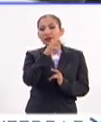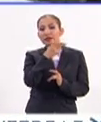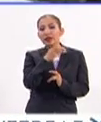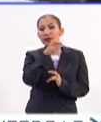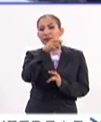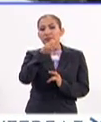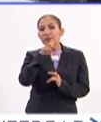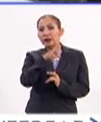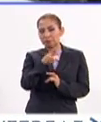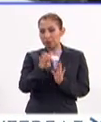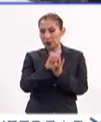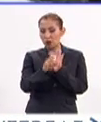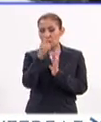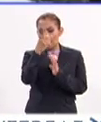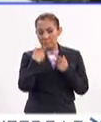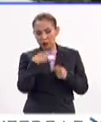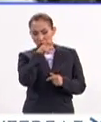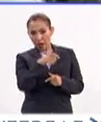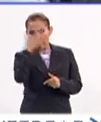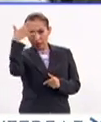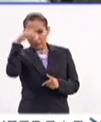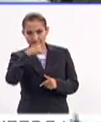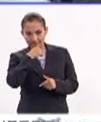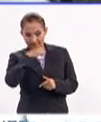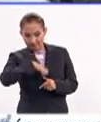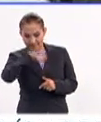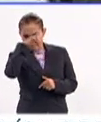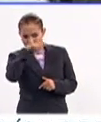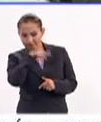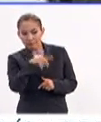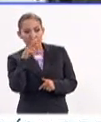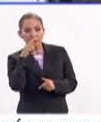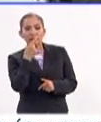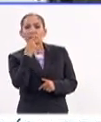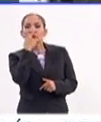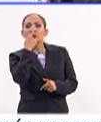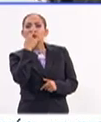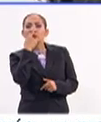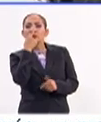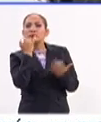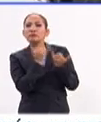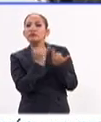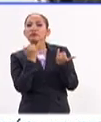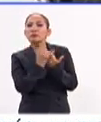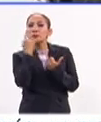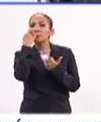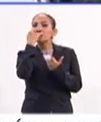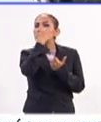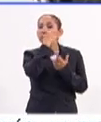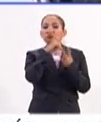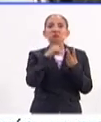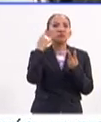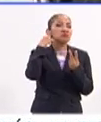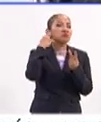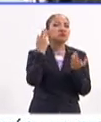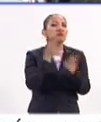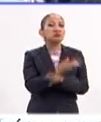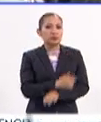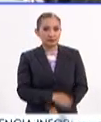Alzheimer. ¿Qué pasa a una persona adulta mayor con el olfato, como pasa con la visual, con la